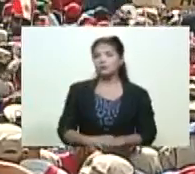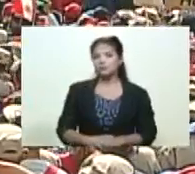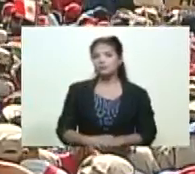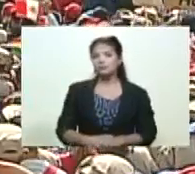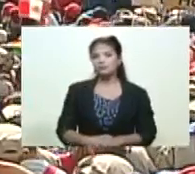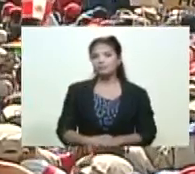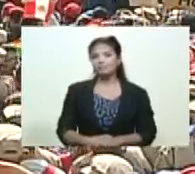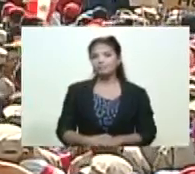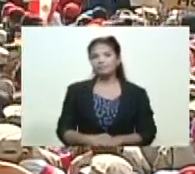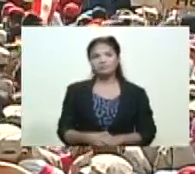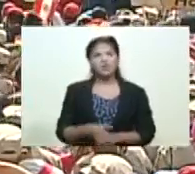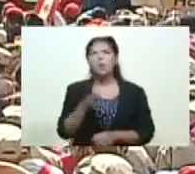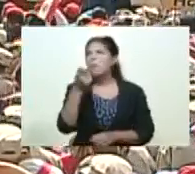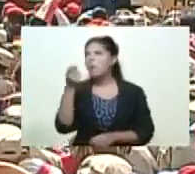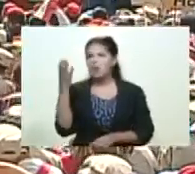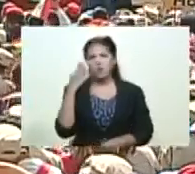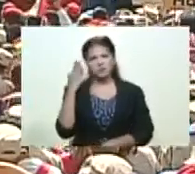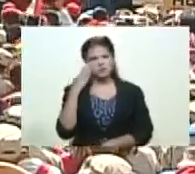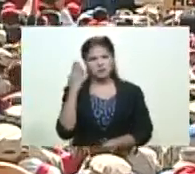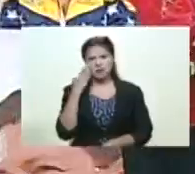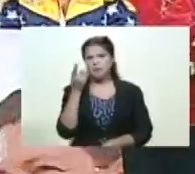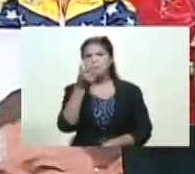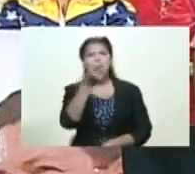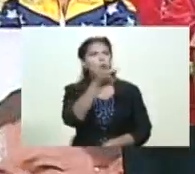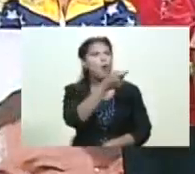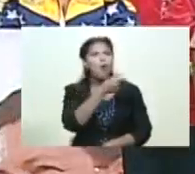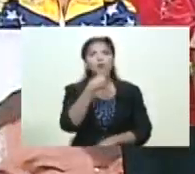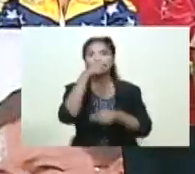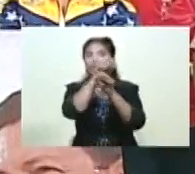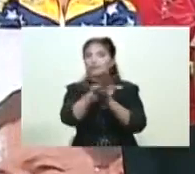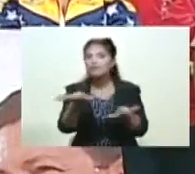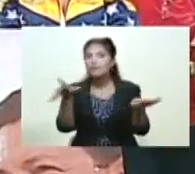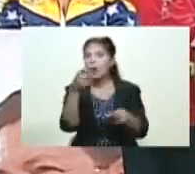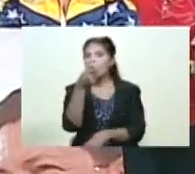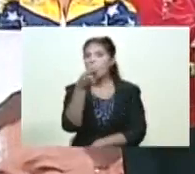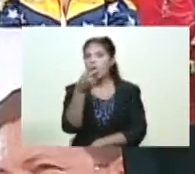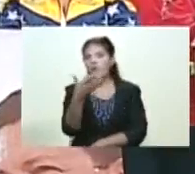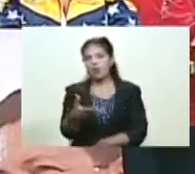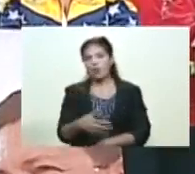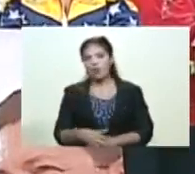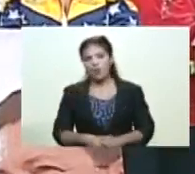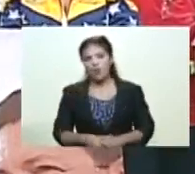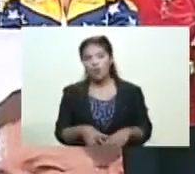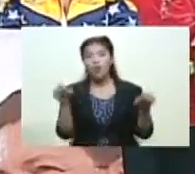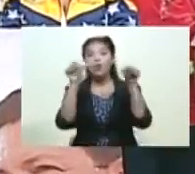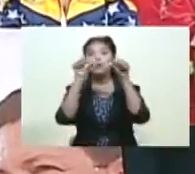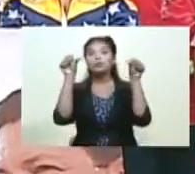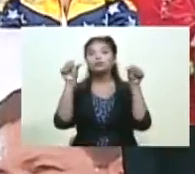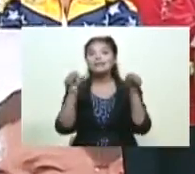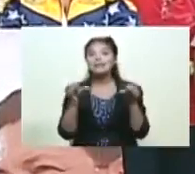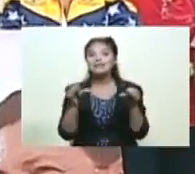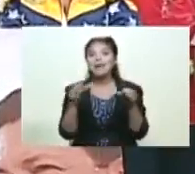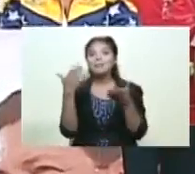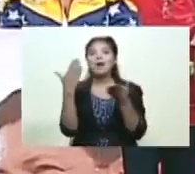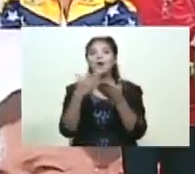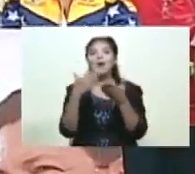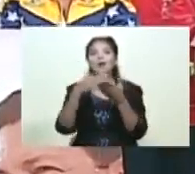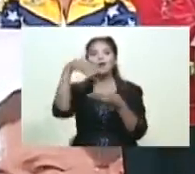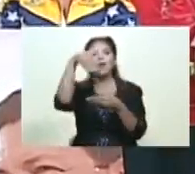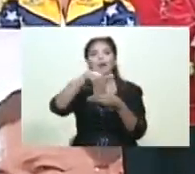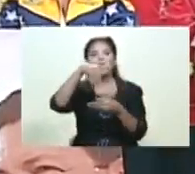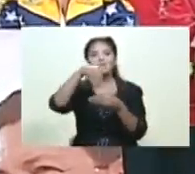Eso poco se sabe. Eso poco se difunde. Un sistema de colegios